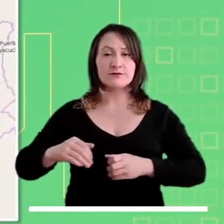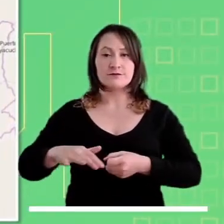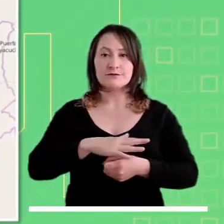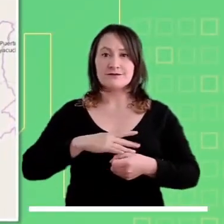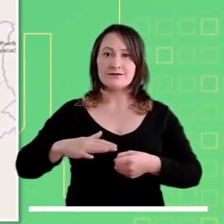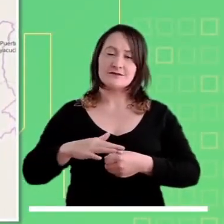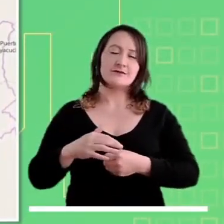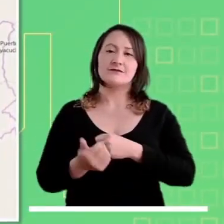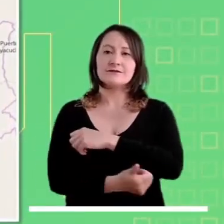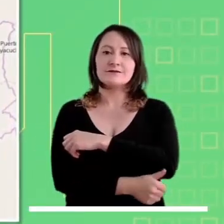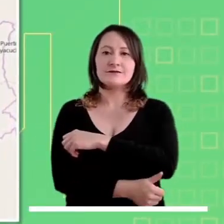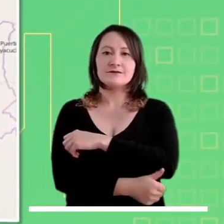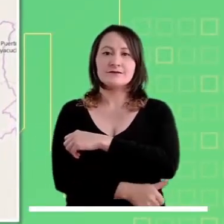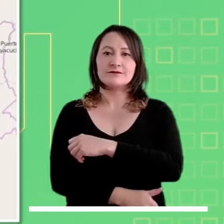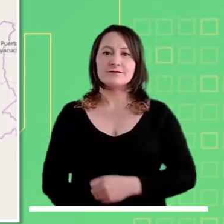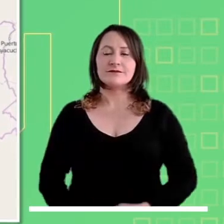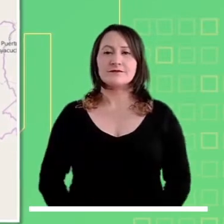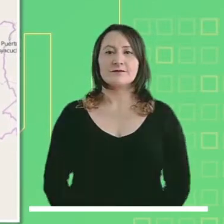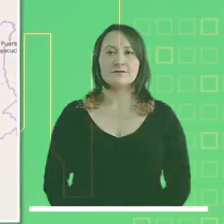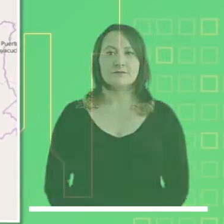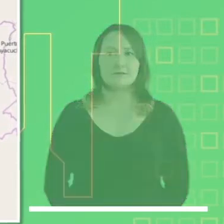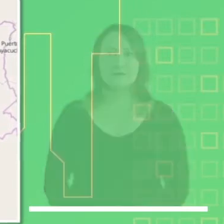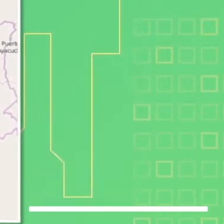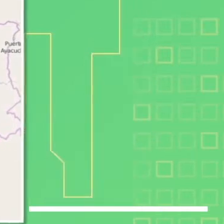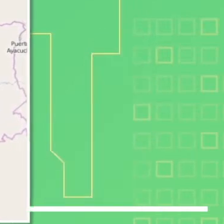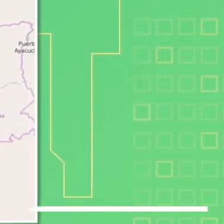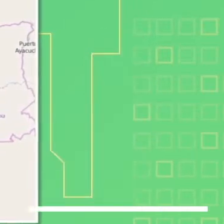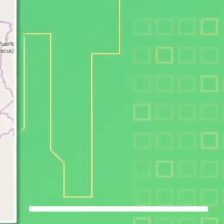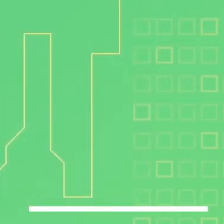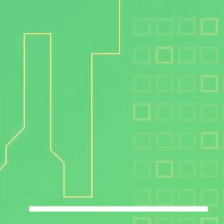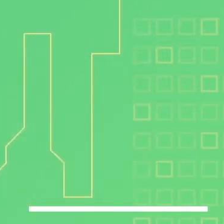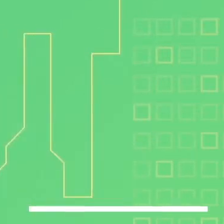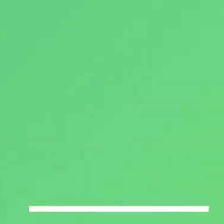Alerta roja por posibles deslizamientos en Nariño.